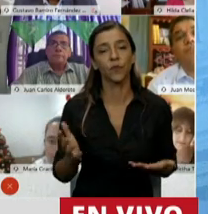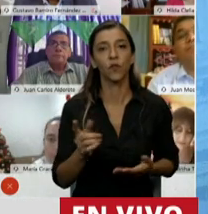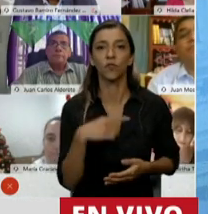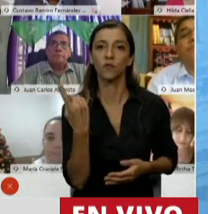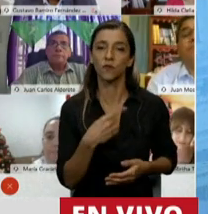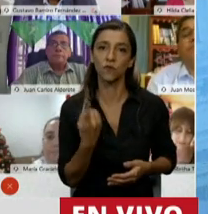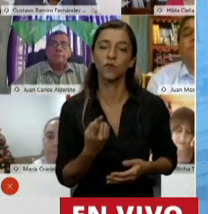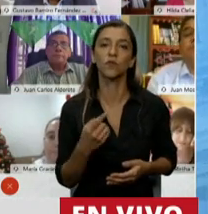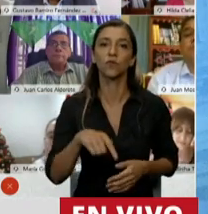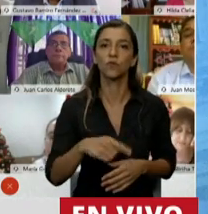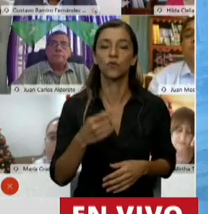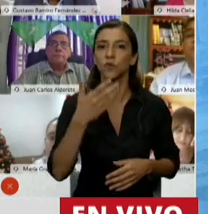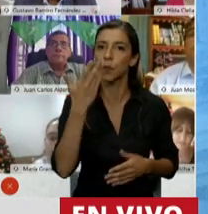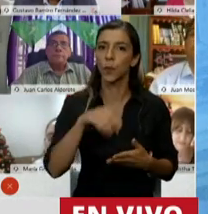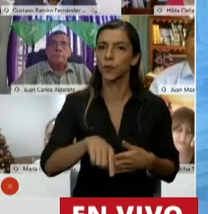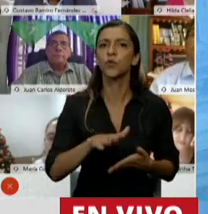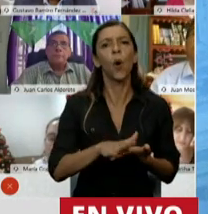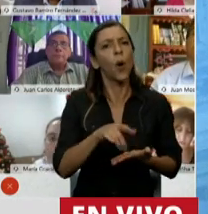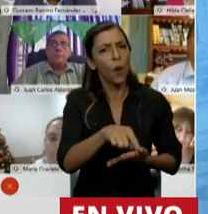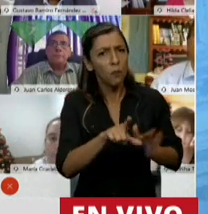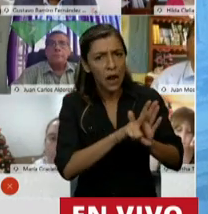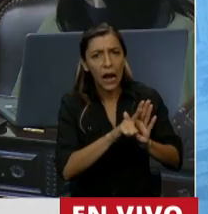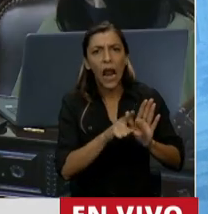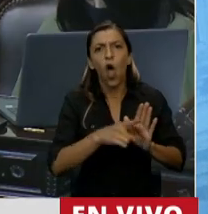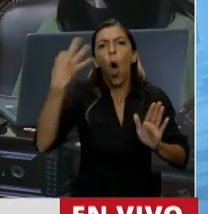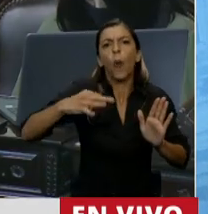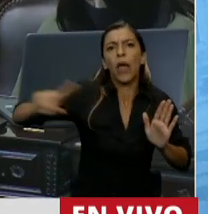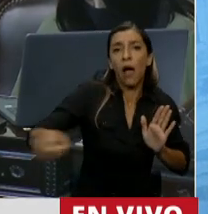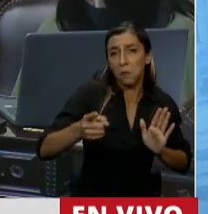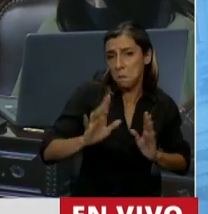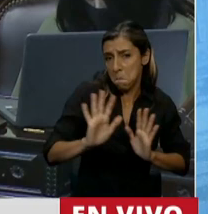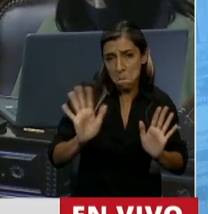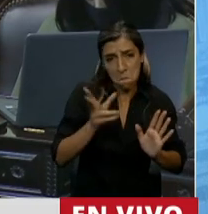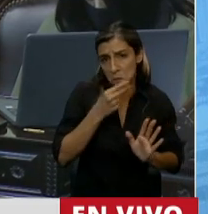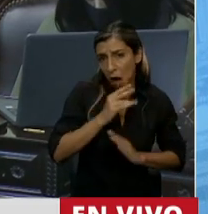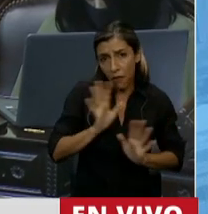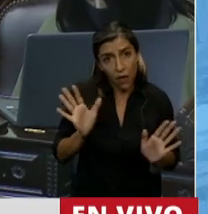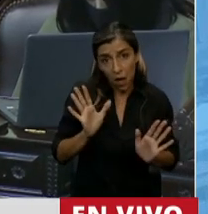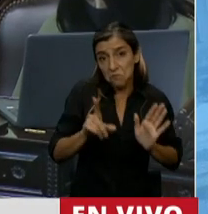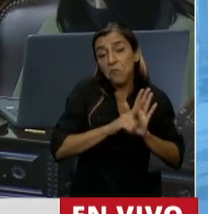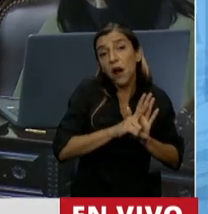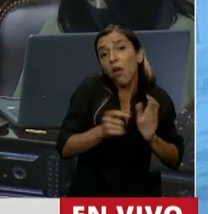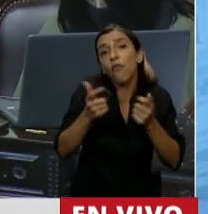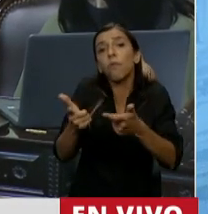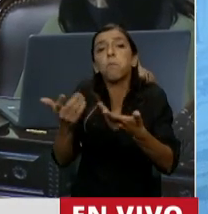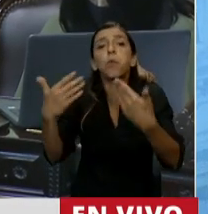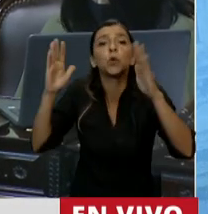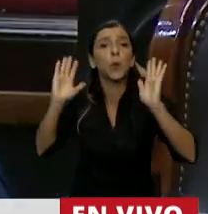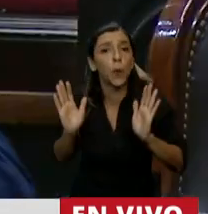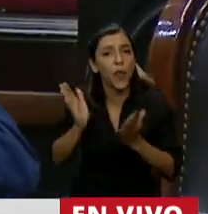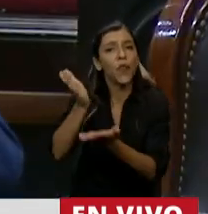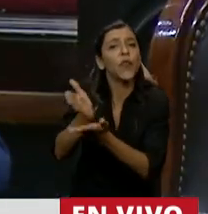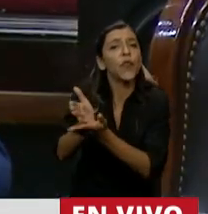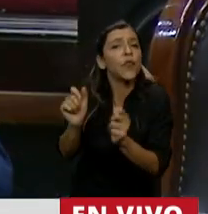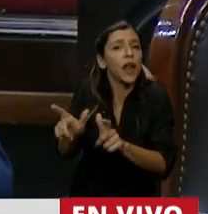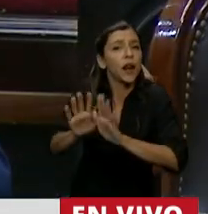tratando una ley que no obliga a nada, pero que confiere posibilidades y derechos. Estamos tratando una